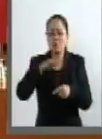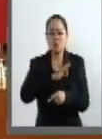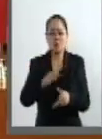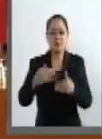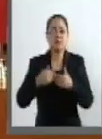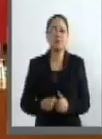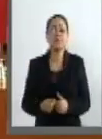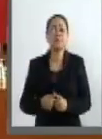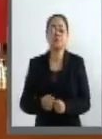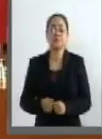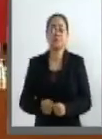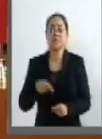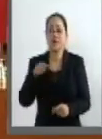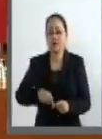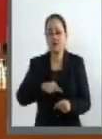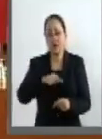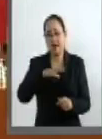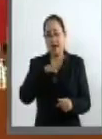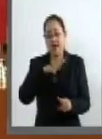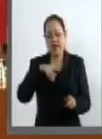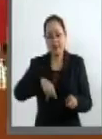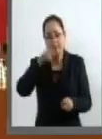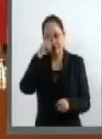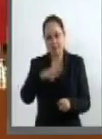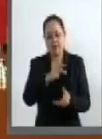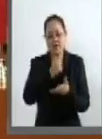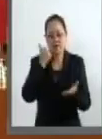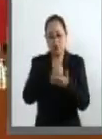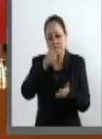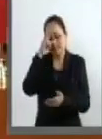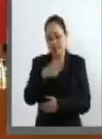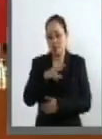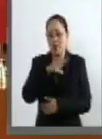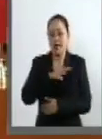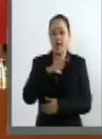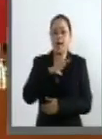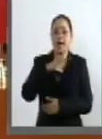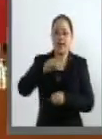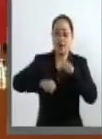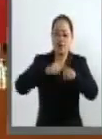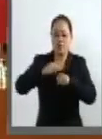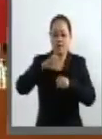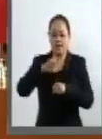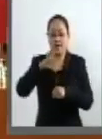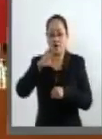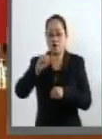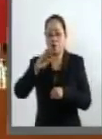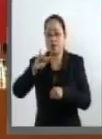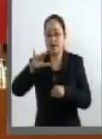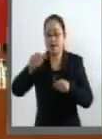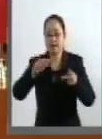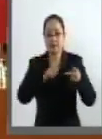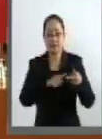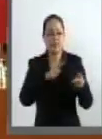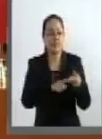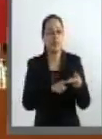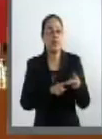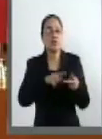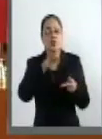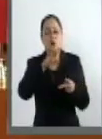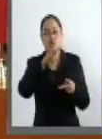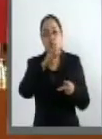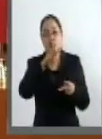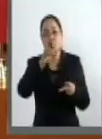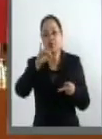tenemos como ejemplo el sistema Ecobici en la Ciudad de México, Mi Bici en Guadalajara, Wisi en